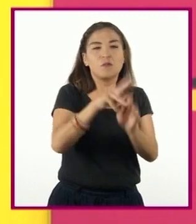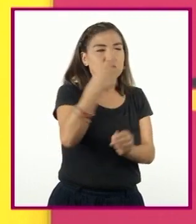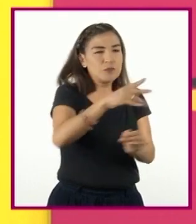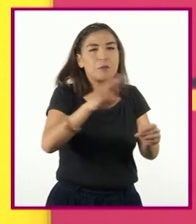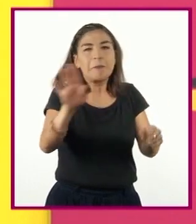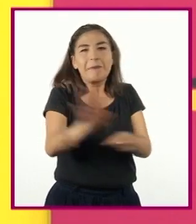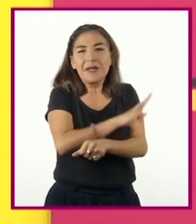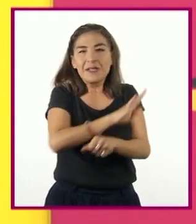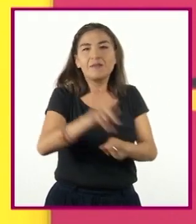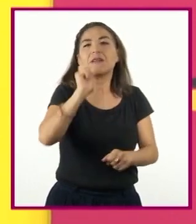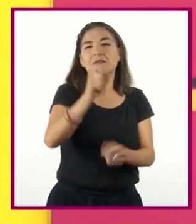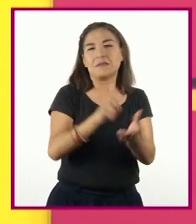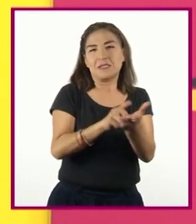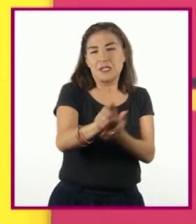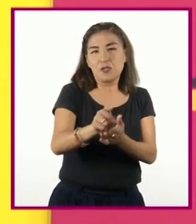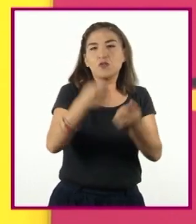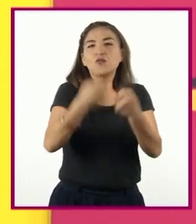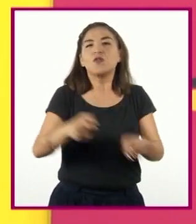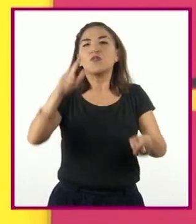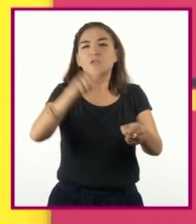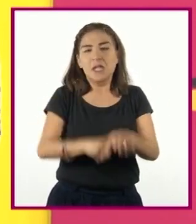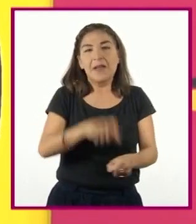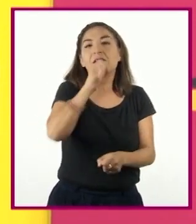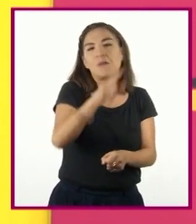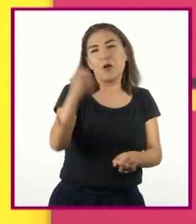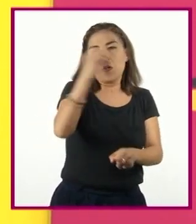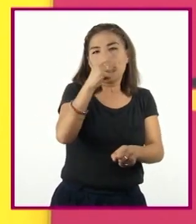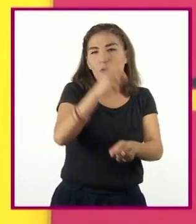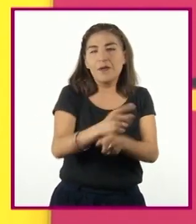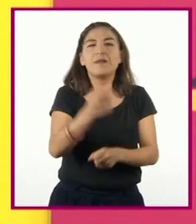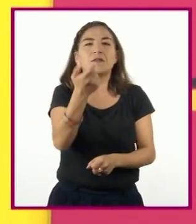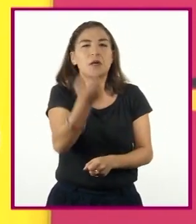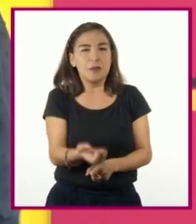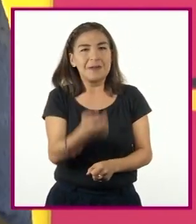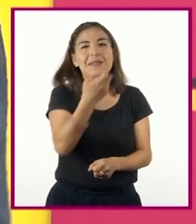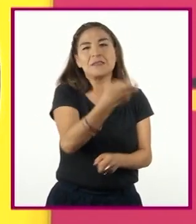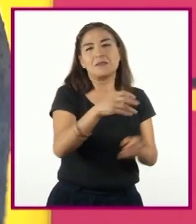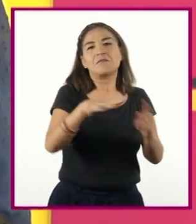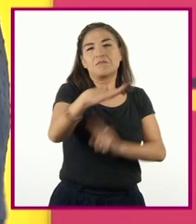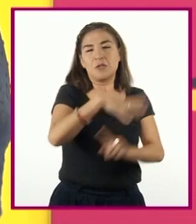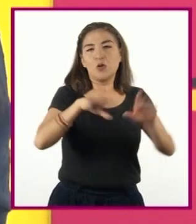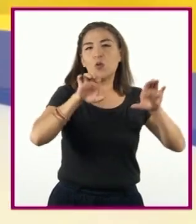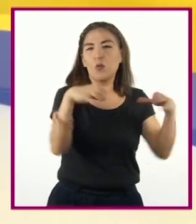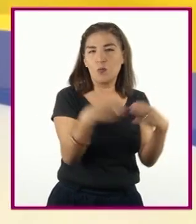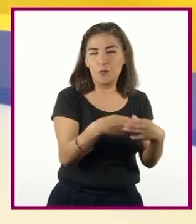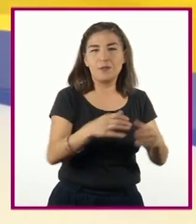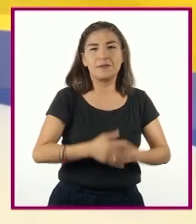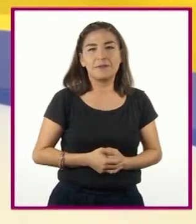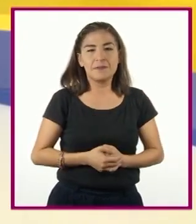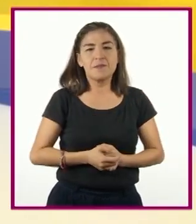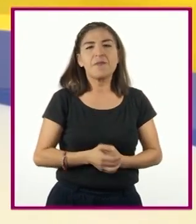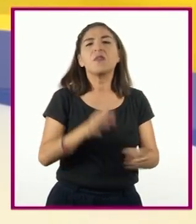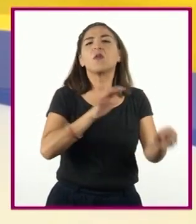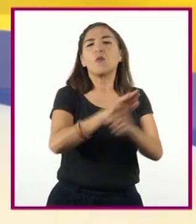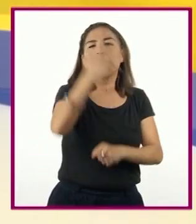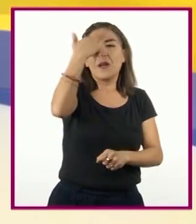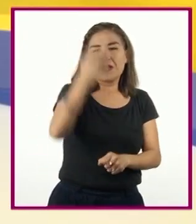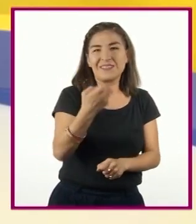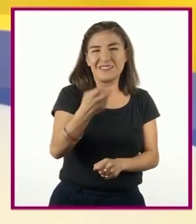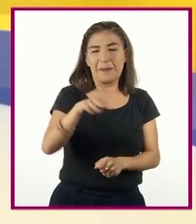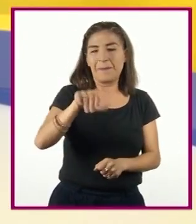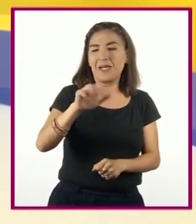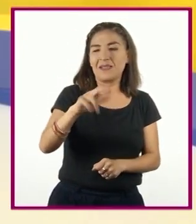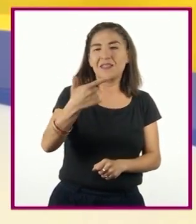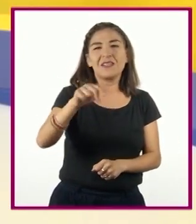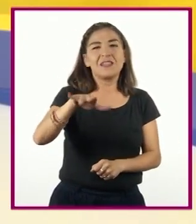de gozar de los derechos sociales y oportunidades económicas de la comunidad. Las consecuencias de la